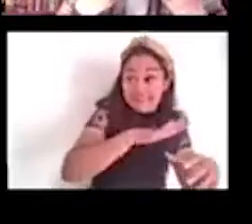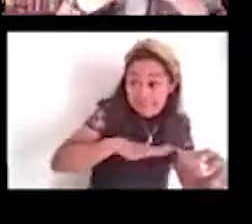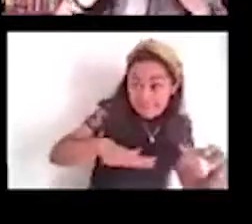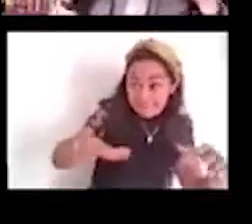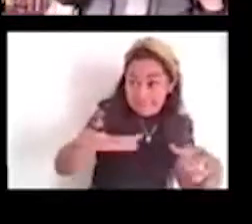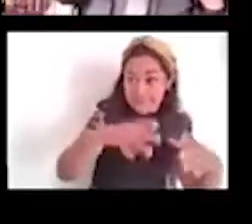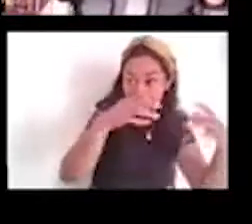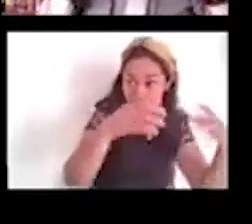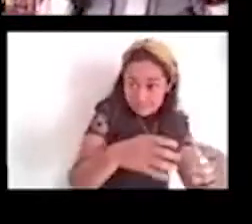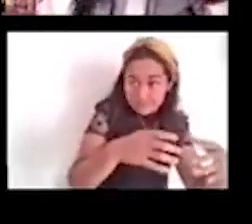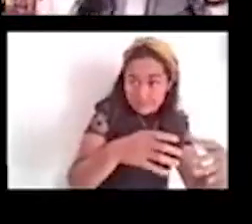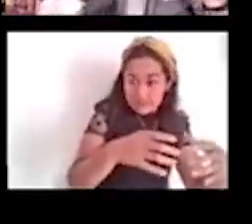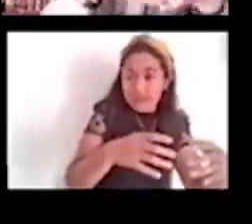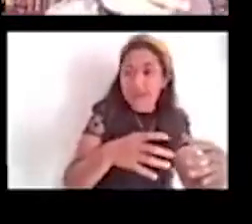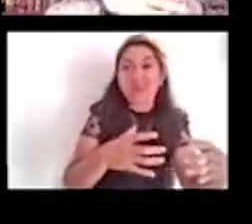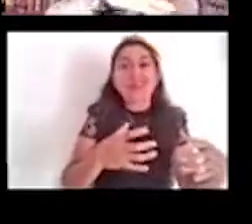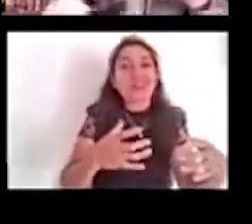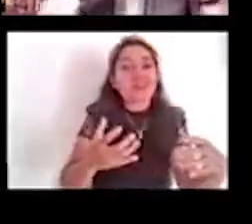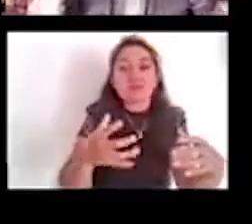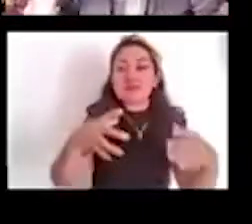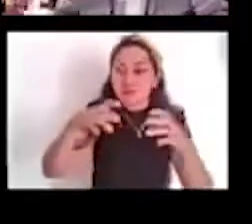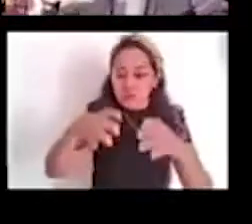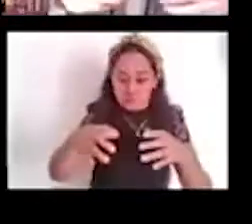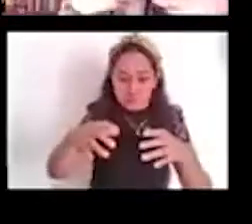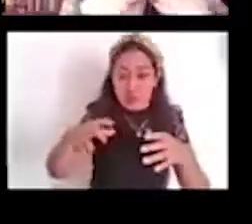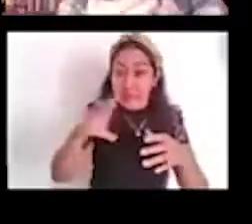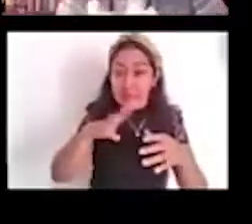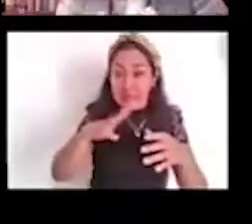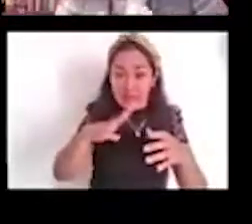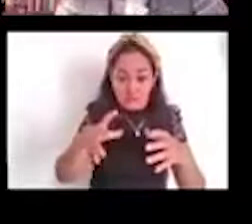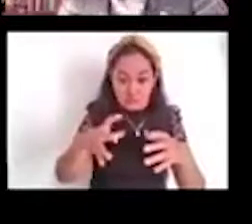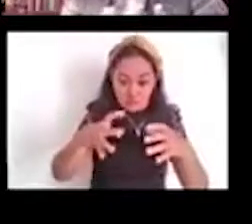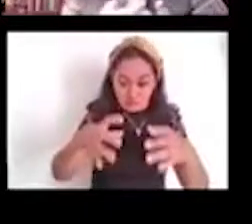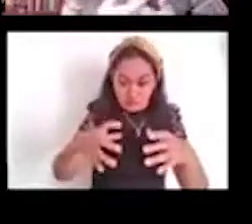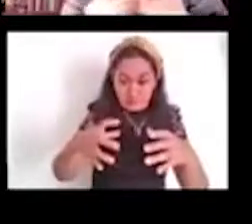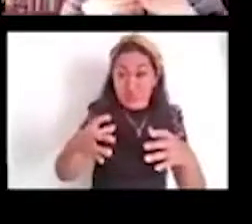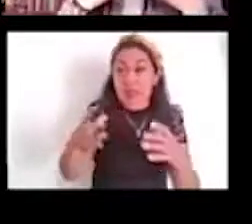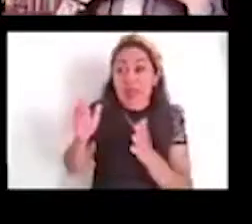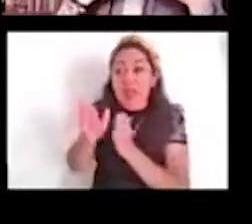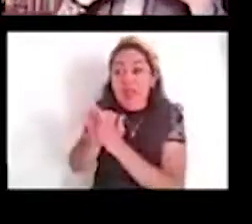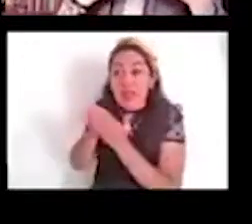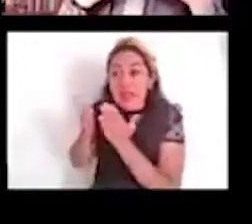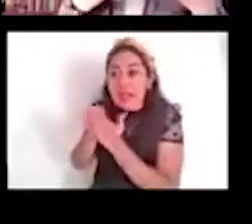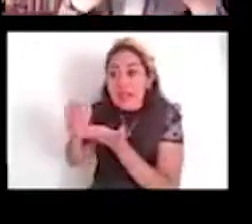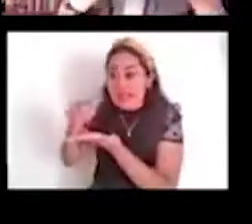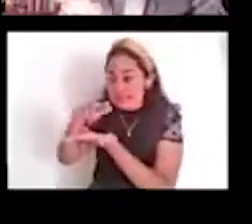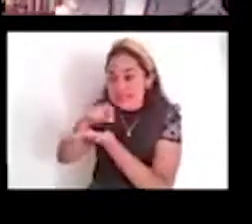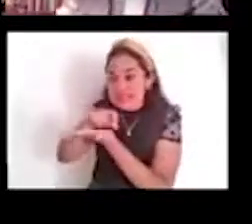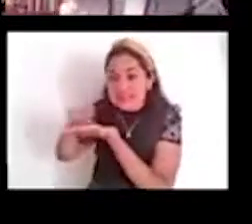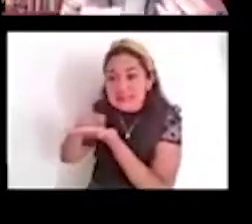Tenochtitlan las dos grandes vertientes de fuentes documentales. La